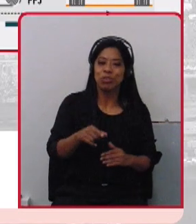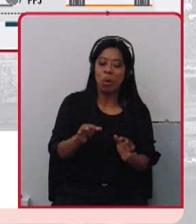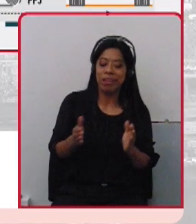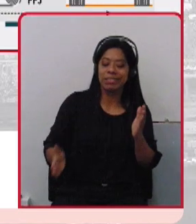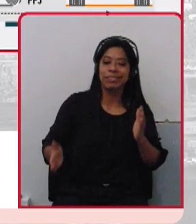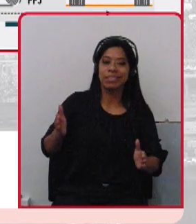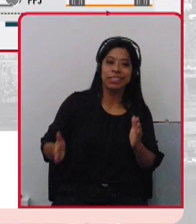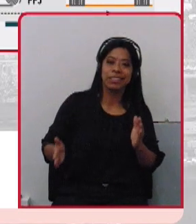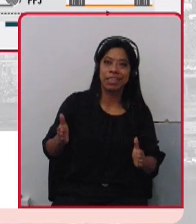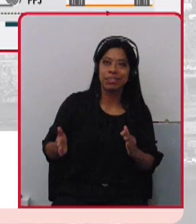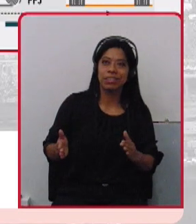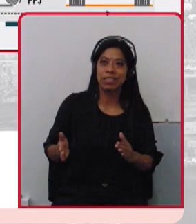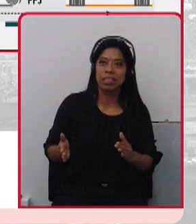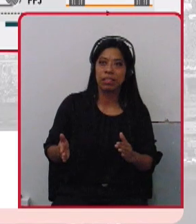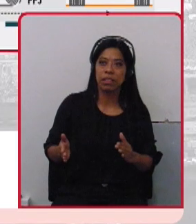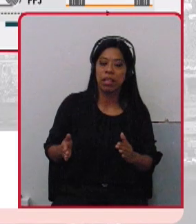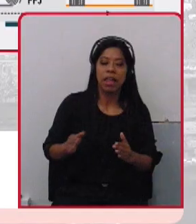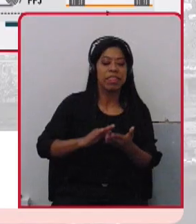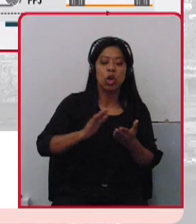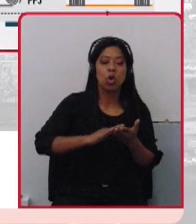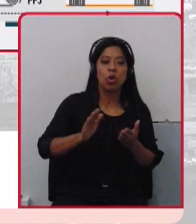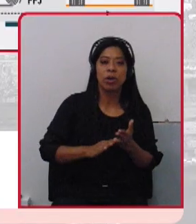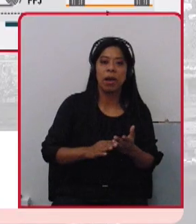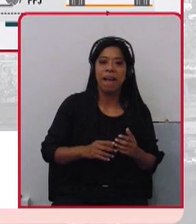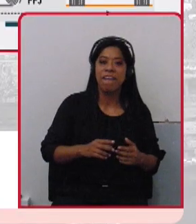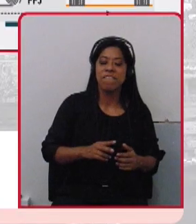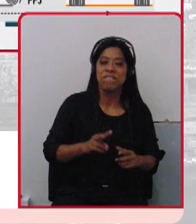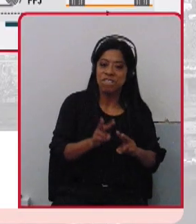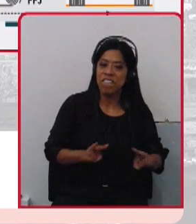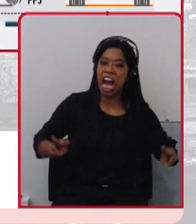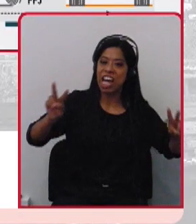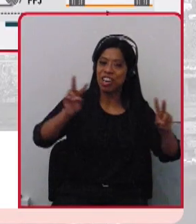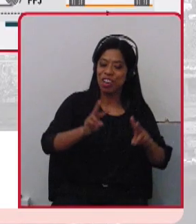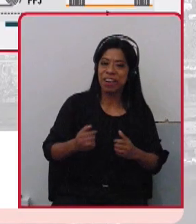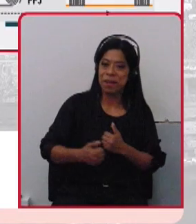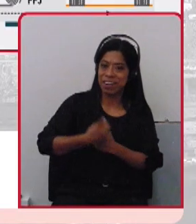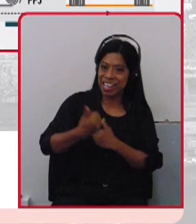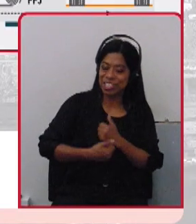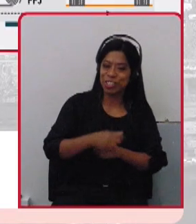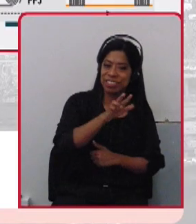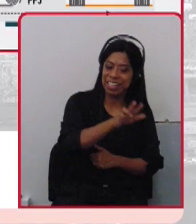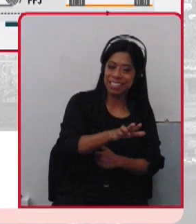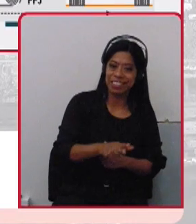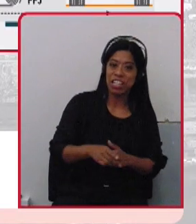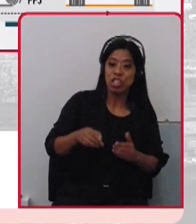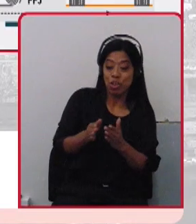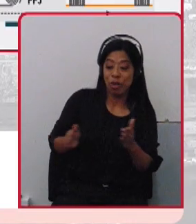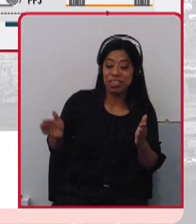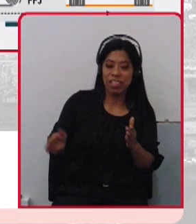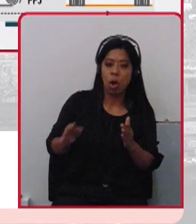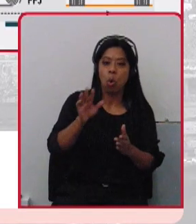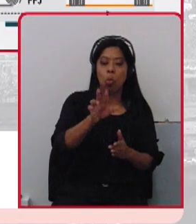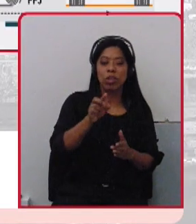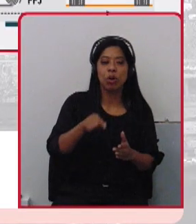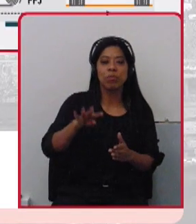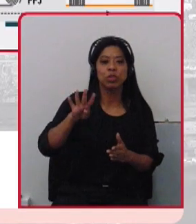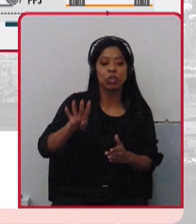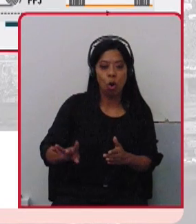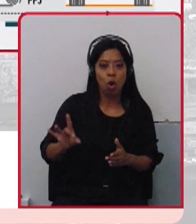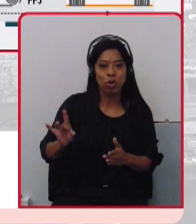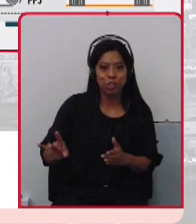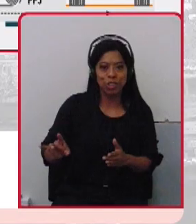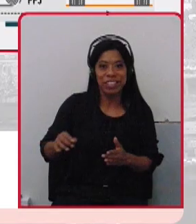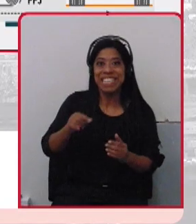una distancia, perdón, del valor de riesgo 3, estás a una distancia de 4.8 metros y